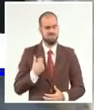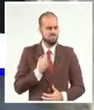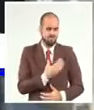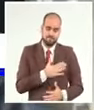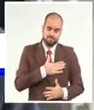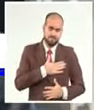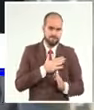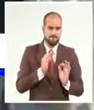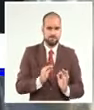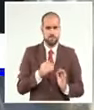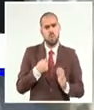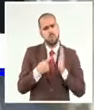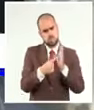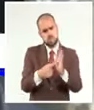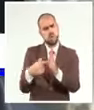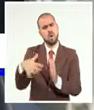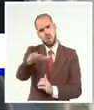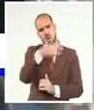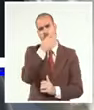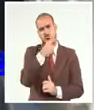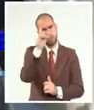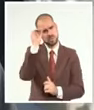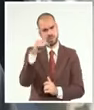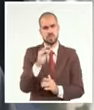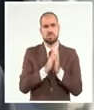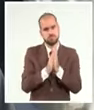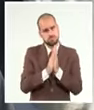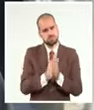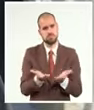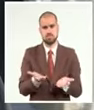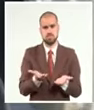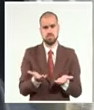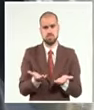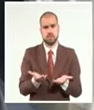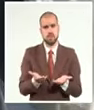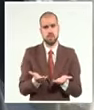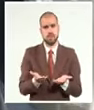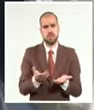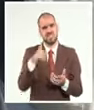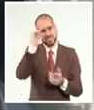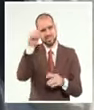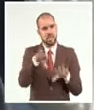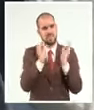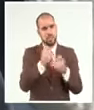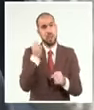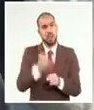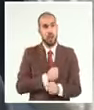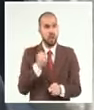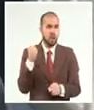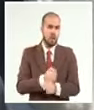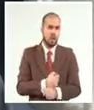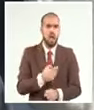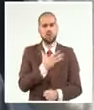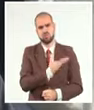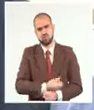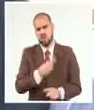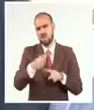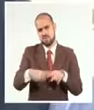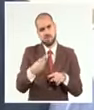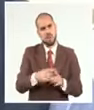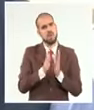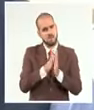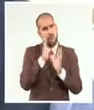estoy demasiado arrepentido. Lo único que sea a todos los jóvenes para no se sigan complicando la vida, que para no hacer pasar trabajo a la familia y a sus seres